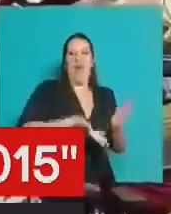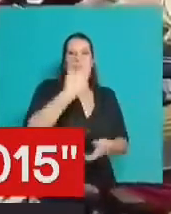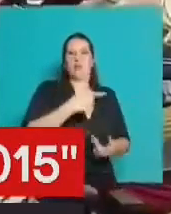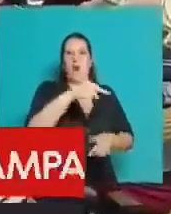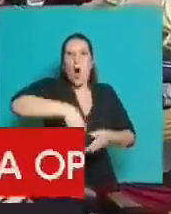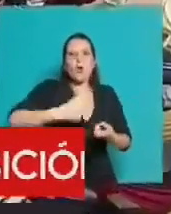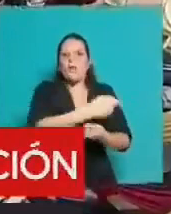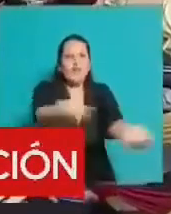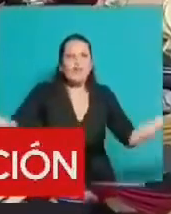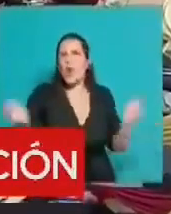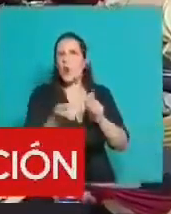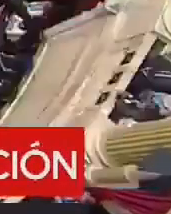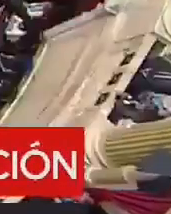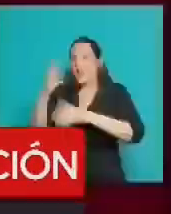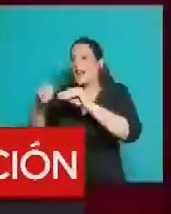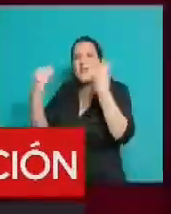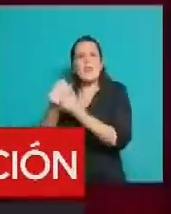beneficiarios.